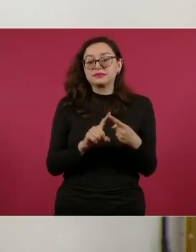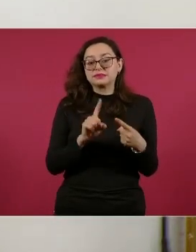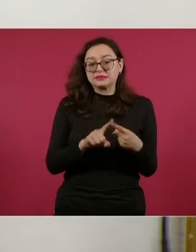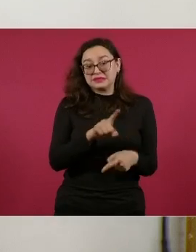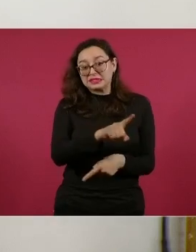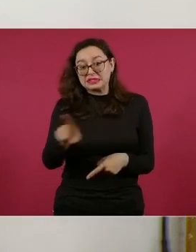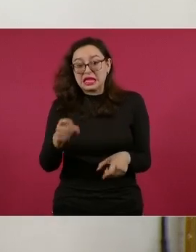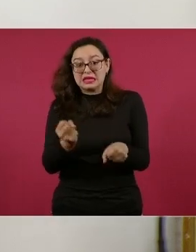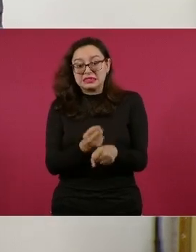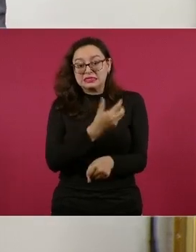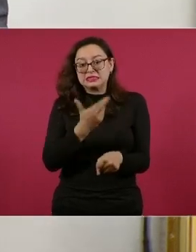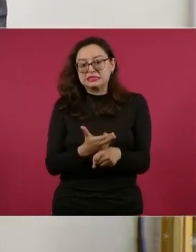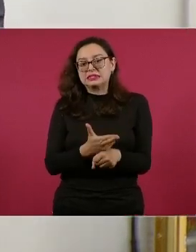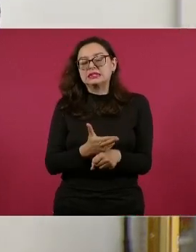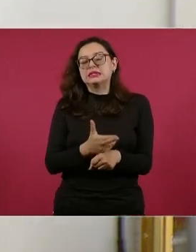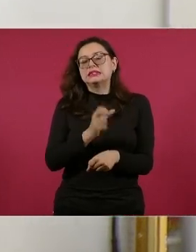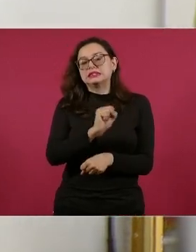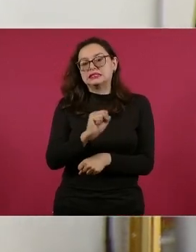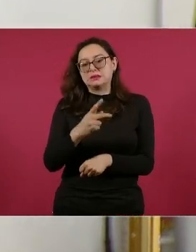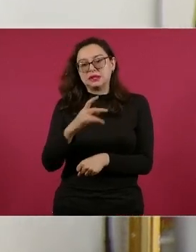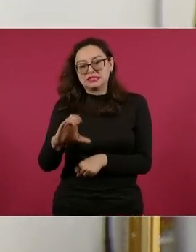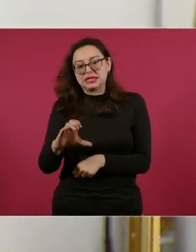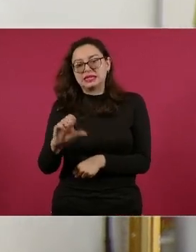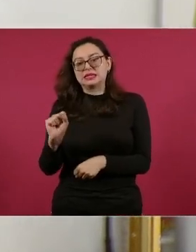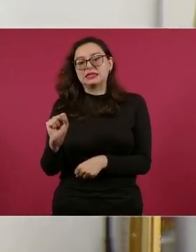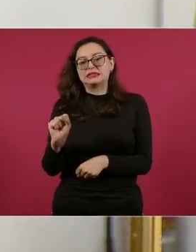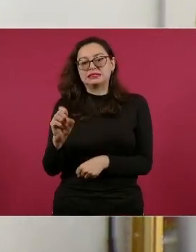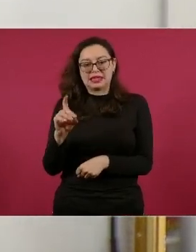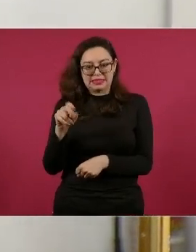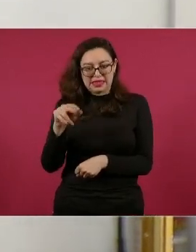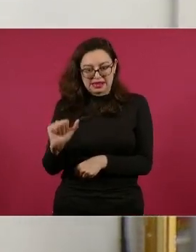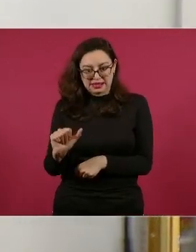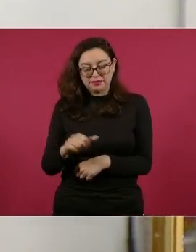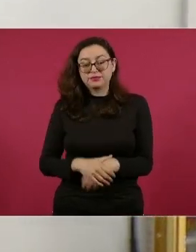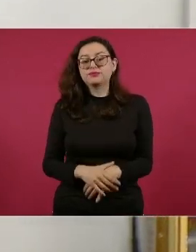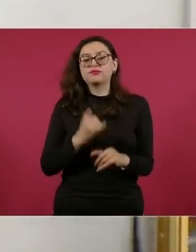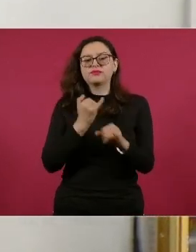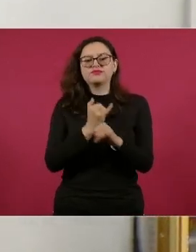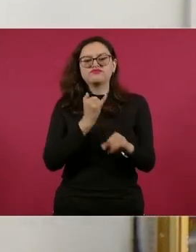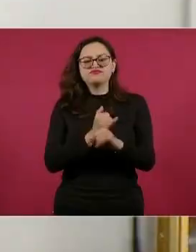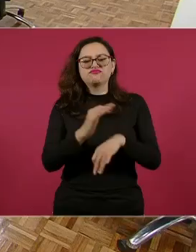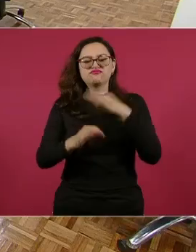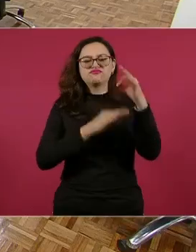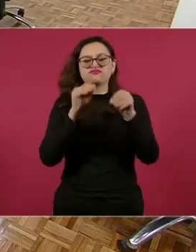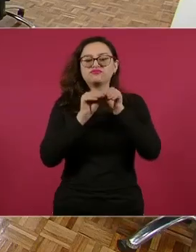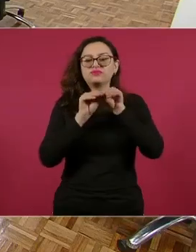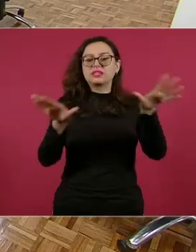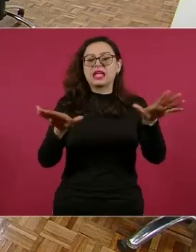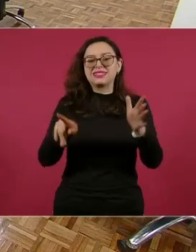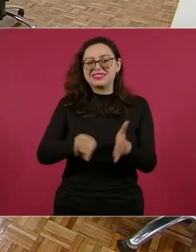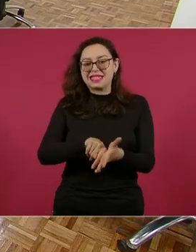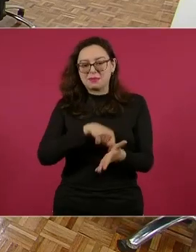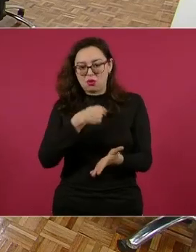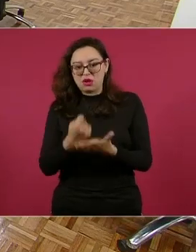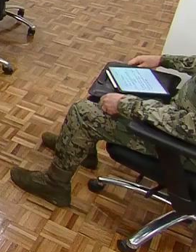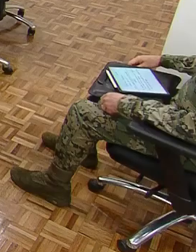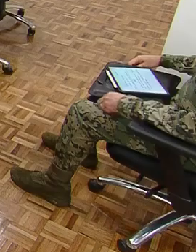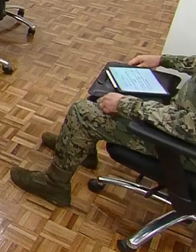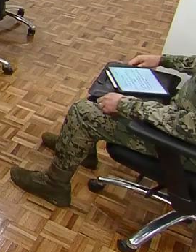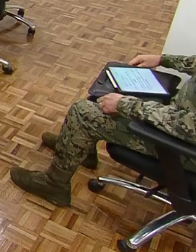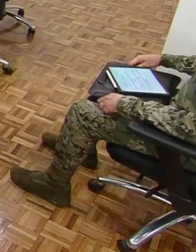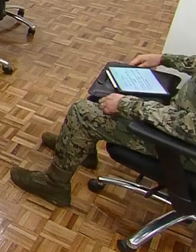los secretarios de Seguridad y Defensa para preguntarle, en redes sociales, incluso en notas periodísticas, se ha hablado en el tema Tamaulipas, aparte del tema